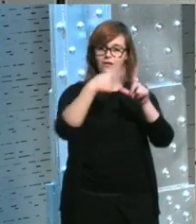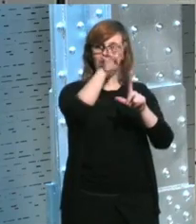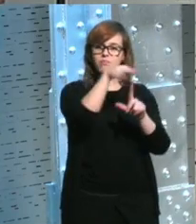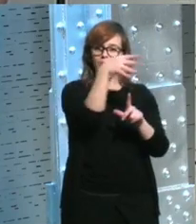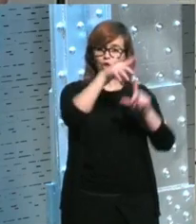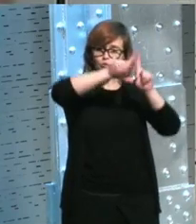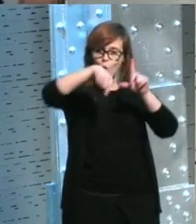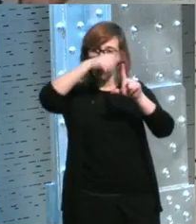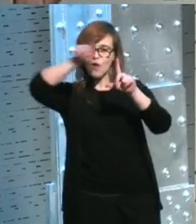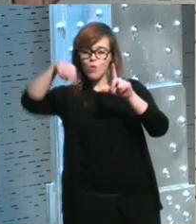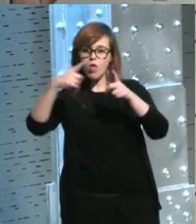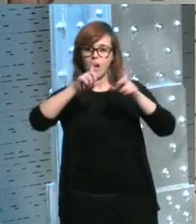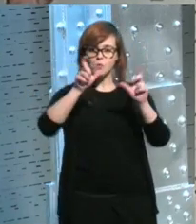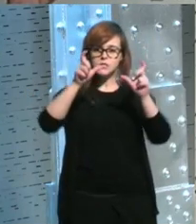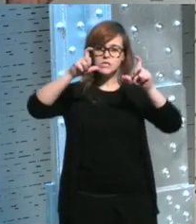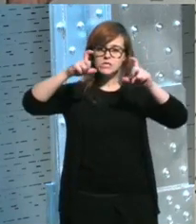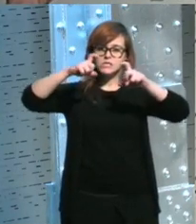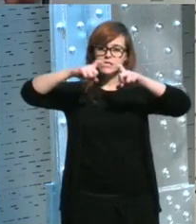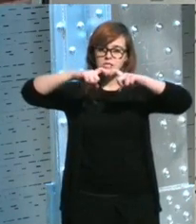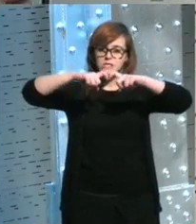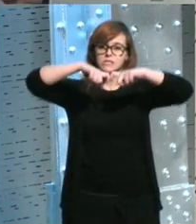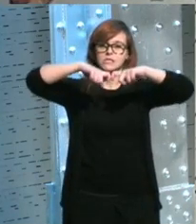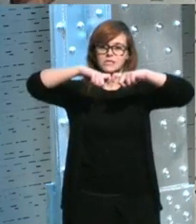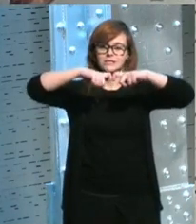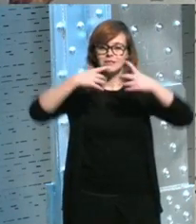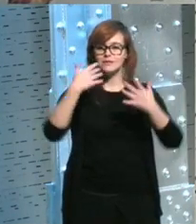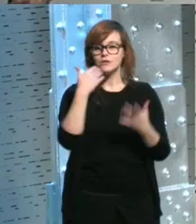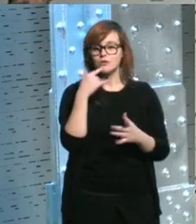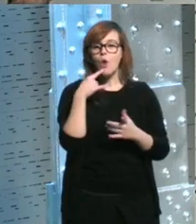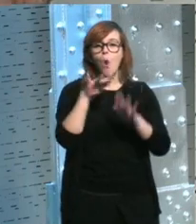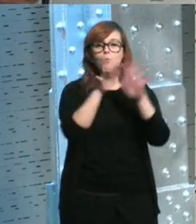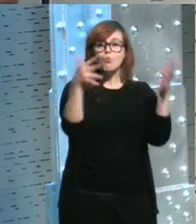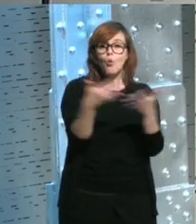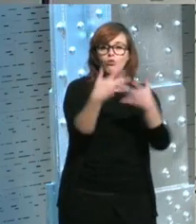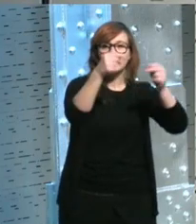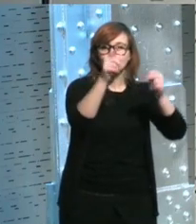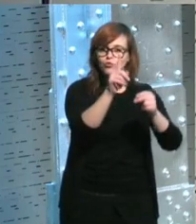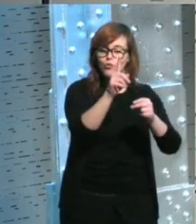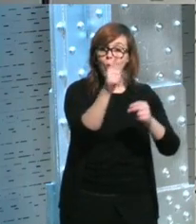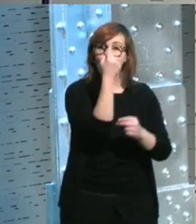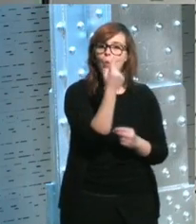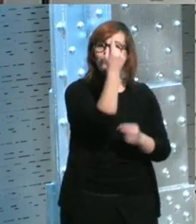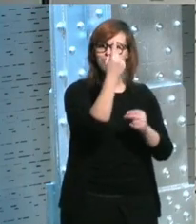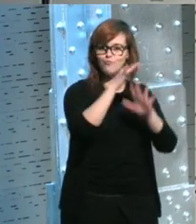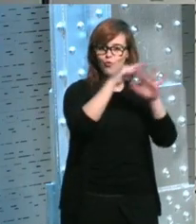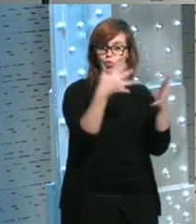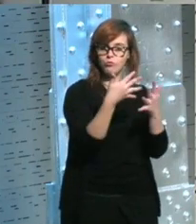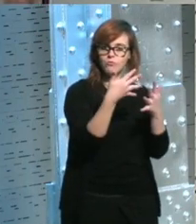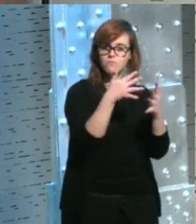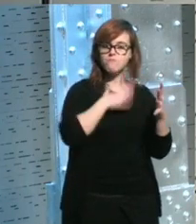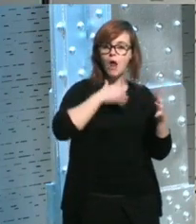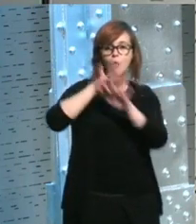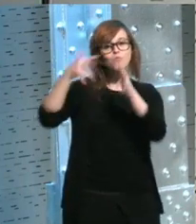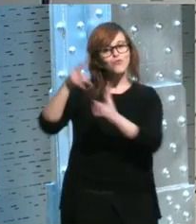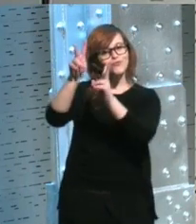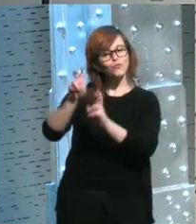Y entonces, obviamente, no termina el mundo, termina un mundo y estamos pasando a otro mundo. Y un